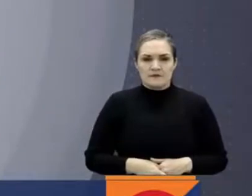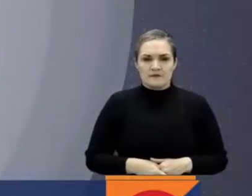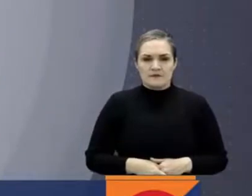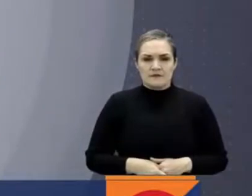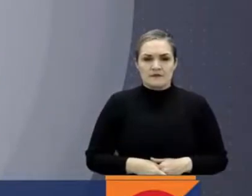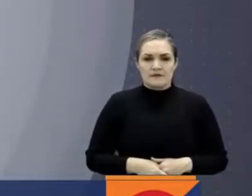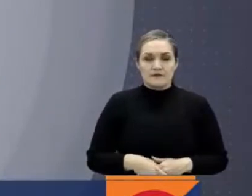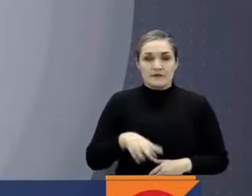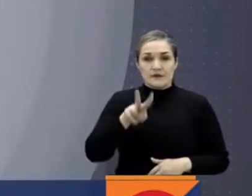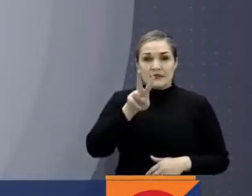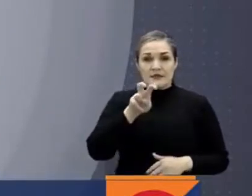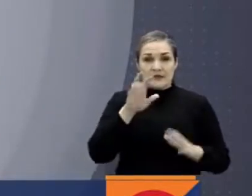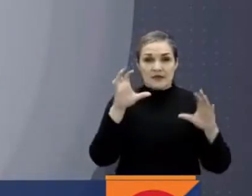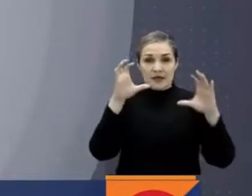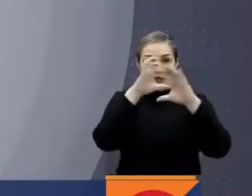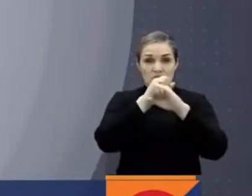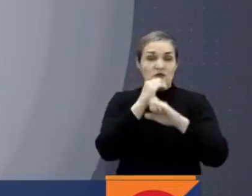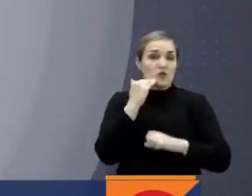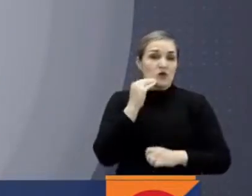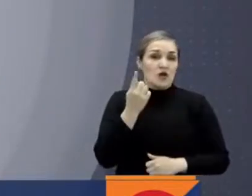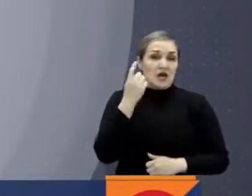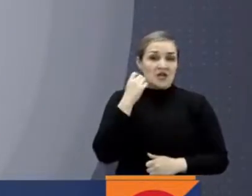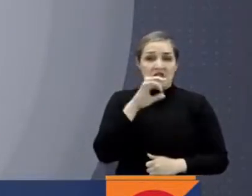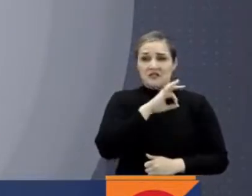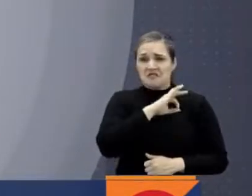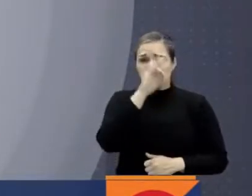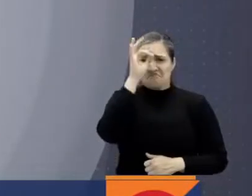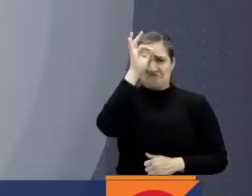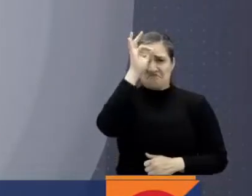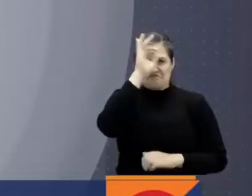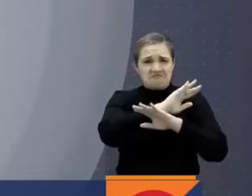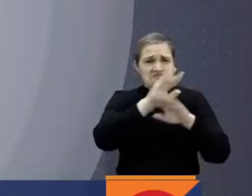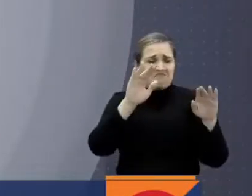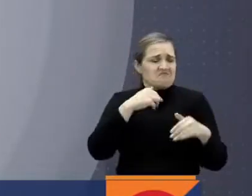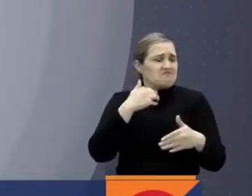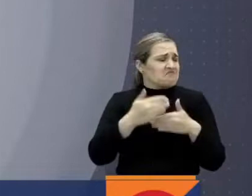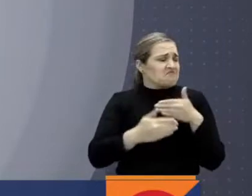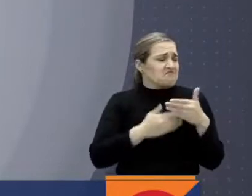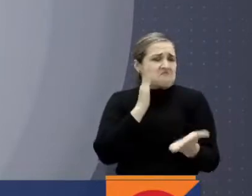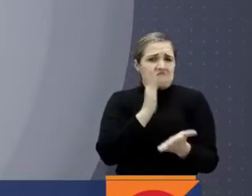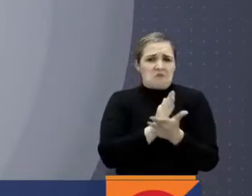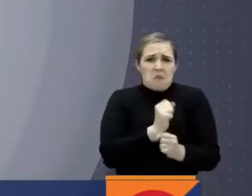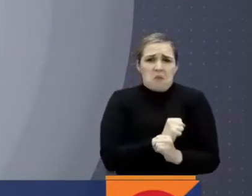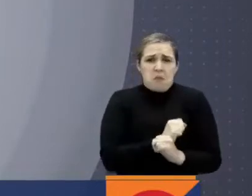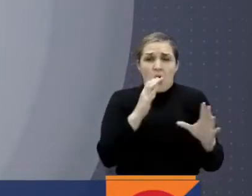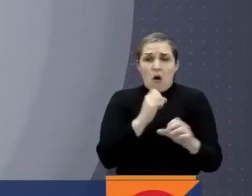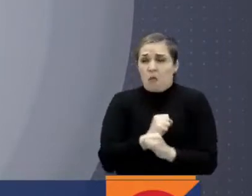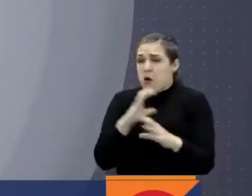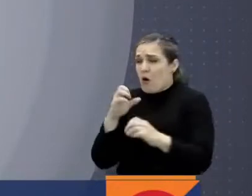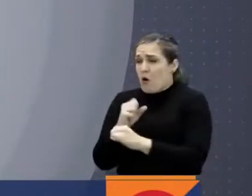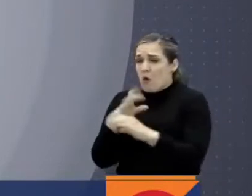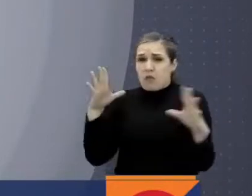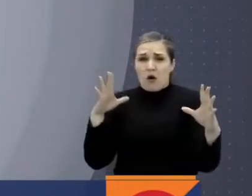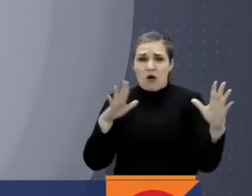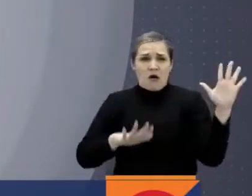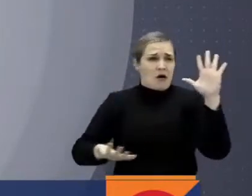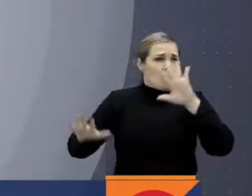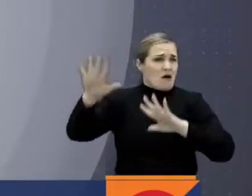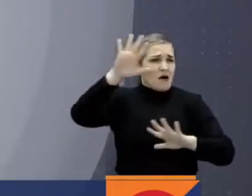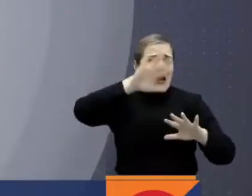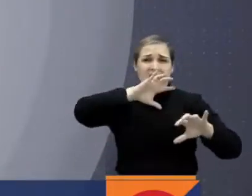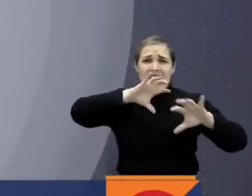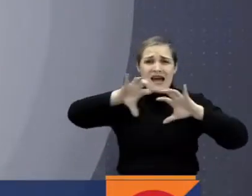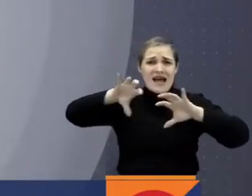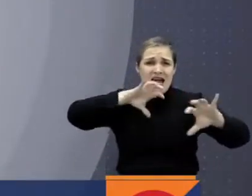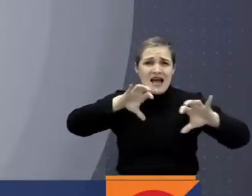A las 7 de la noche del sábado, nadie, entre la confusión de explosiones, alarmas y sirenas, podía dar una explicación clara de lo